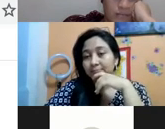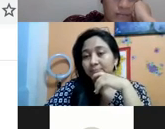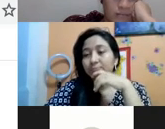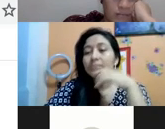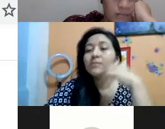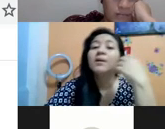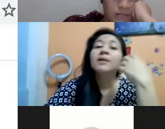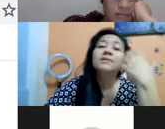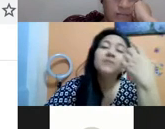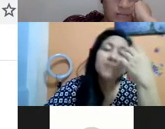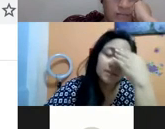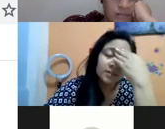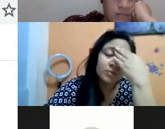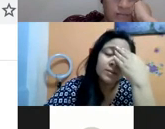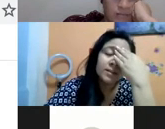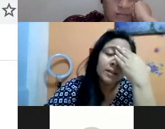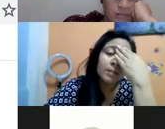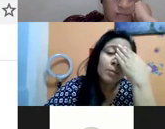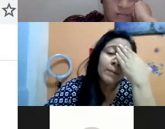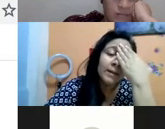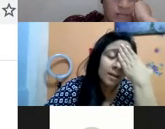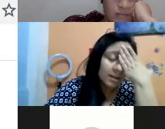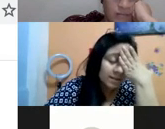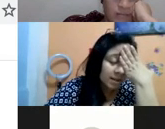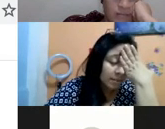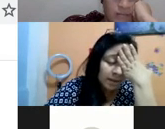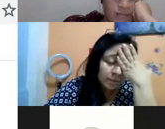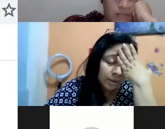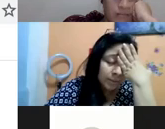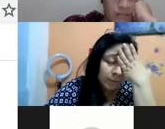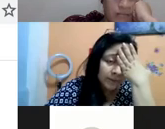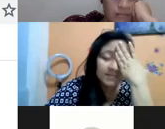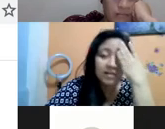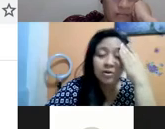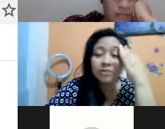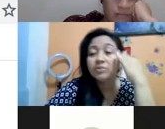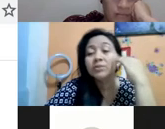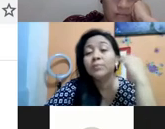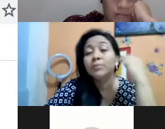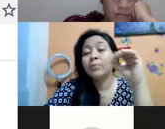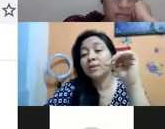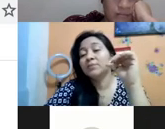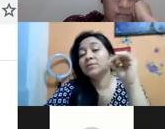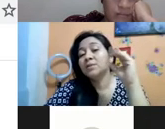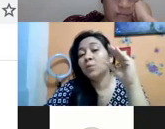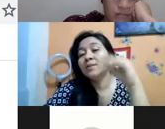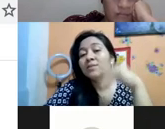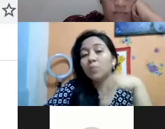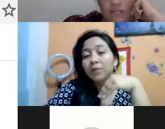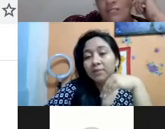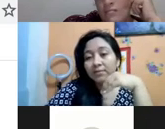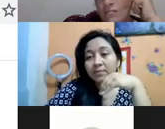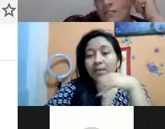página. Si resulta que tenemos para que sean más de una respuesta, que sean dos, entonces puedo poner 50